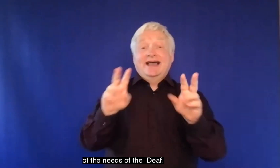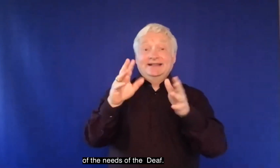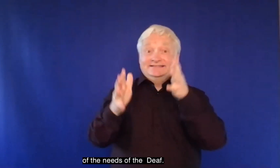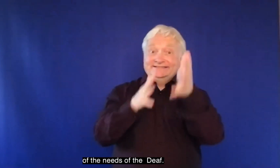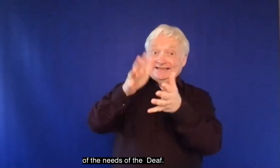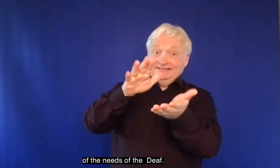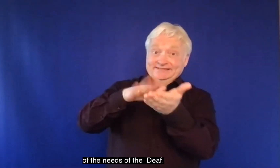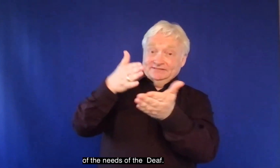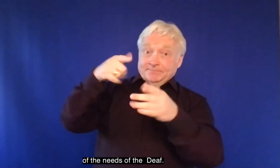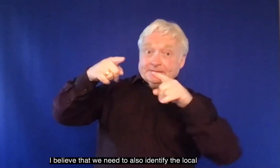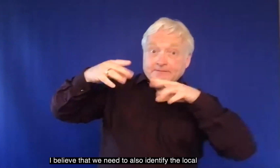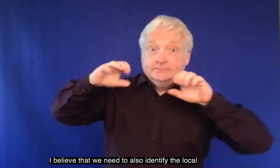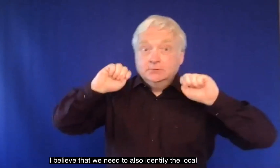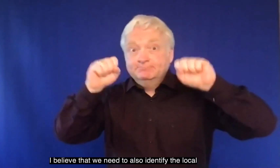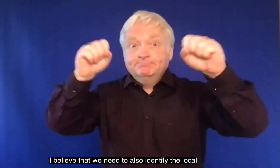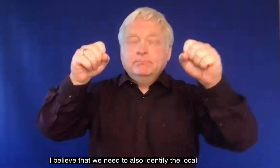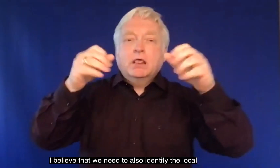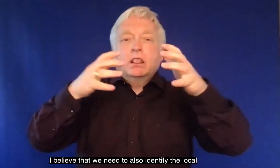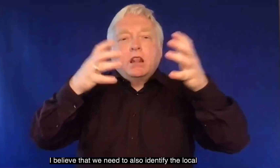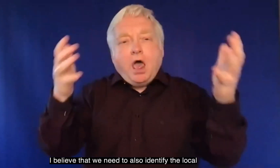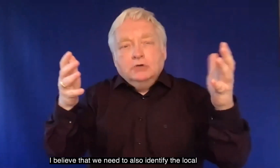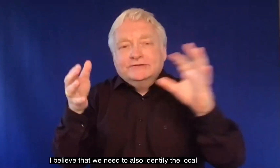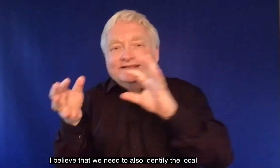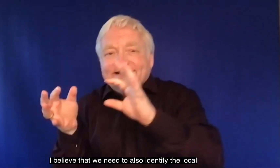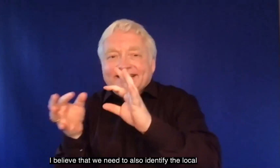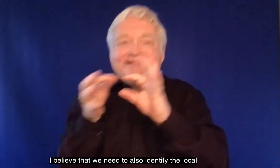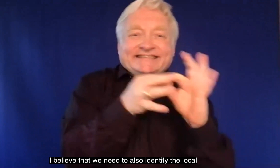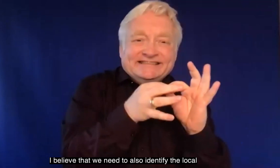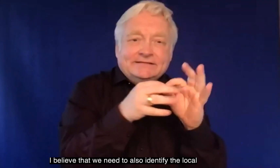necesidades específicas que pueden tener los usuarios.